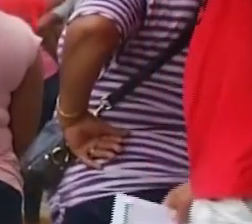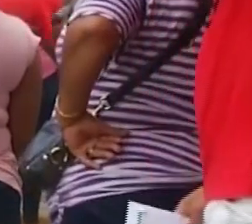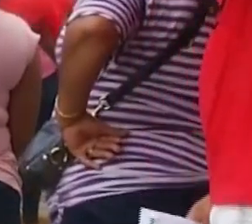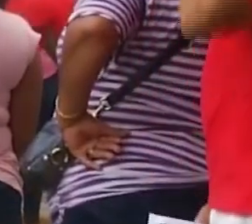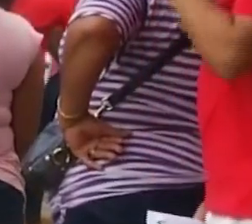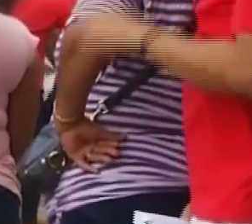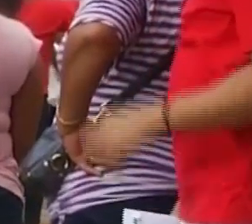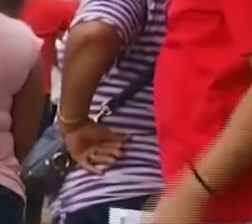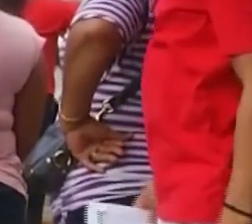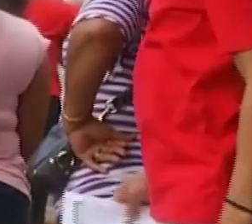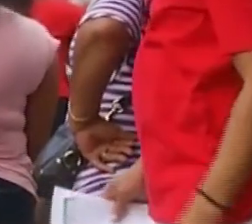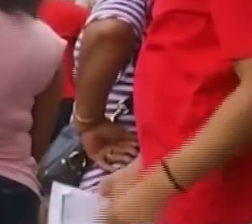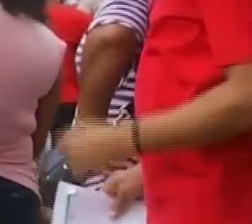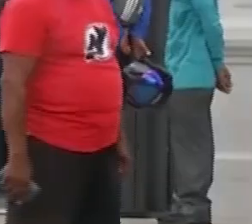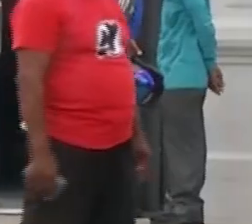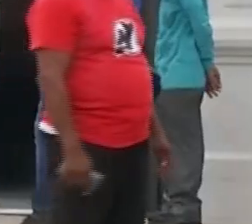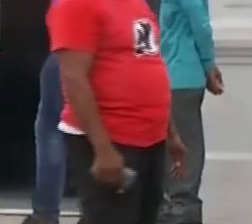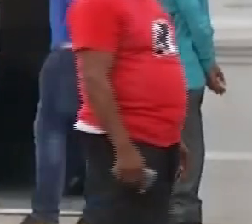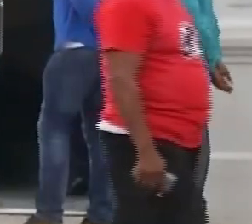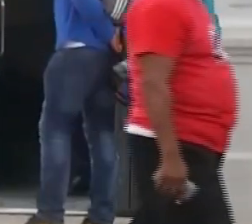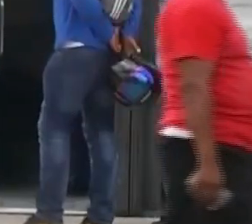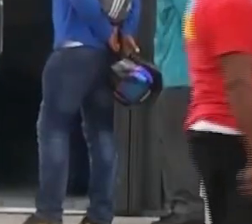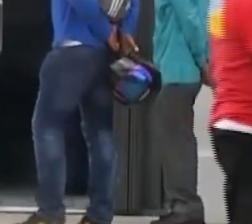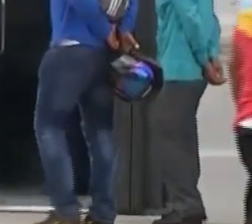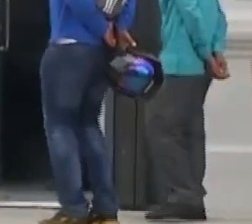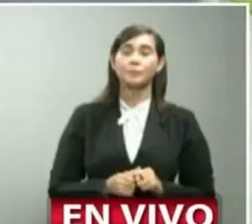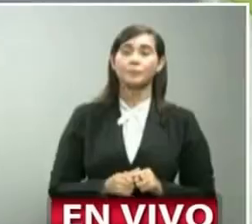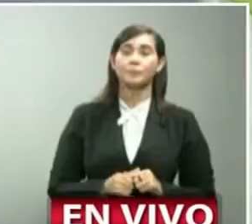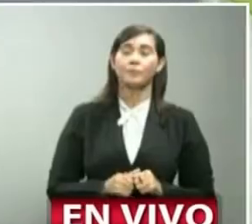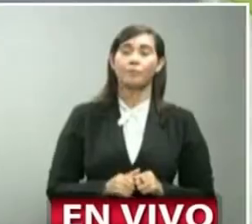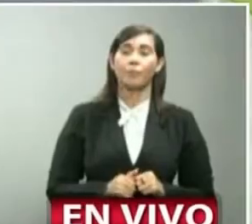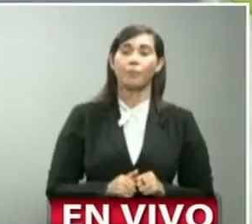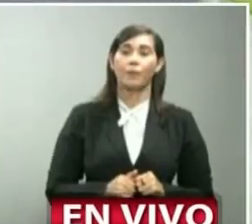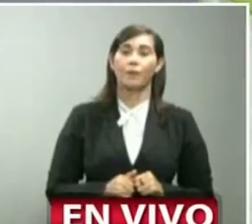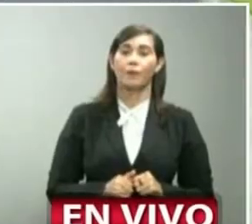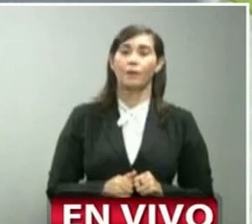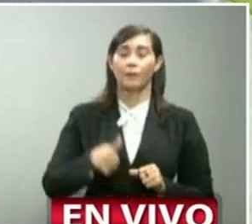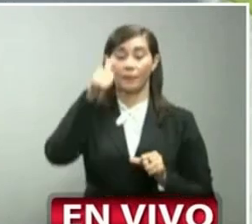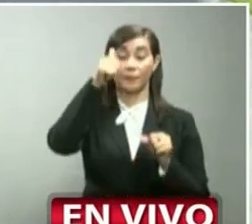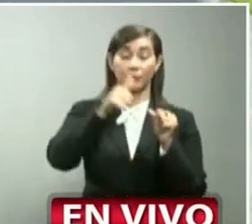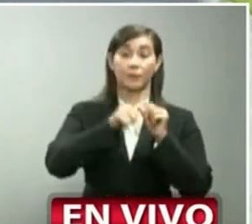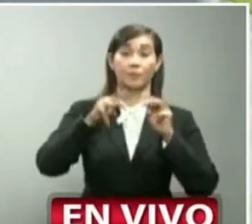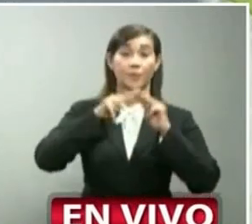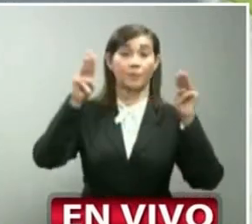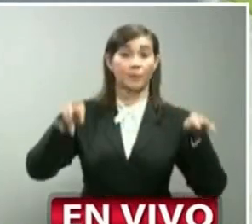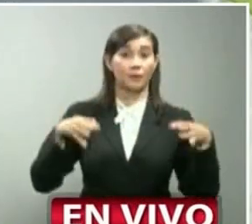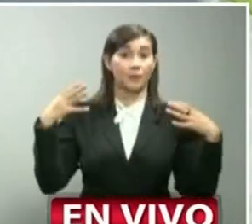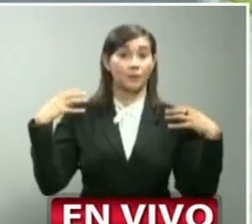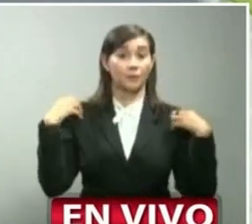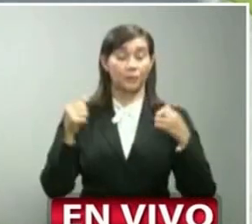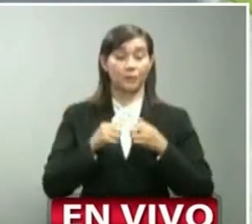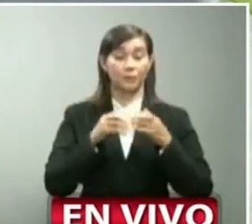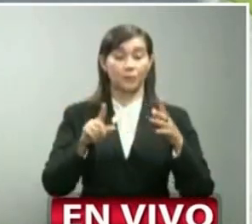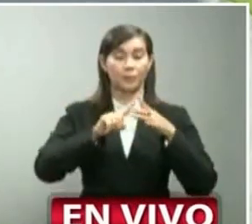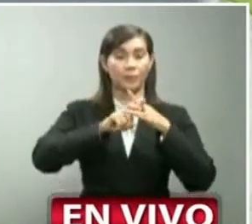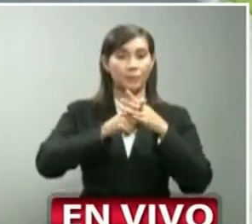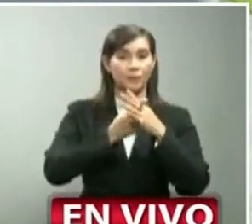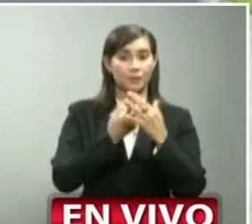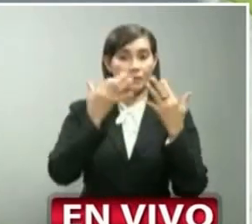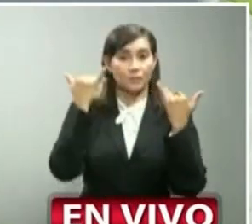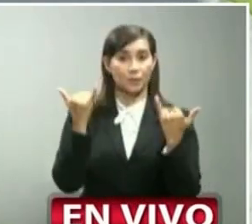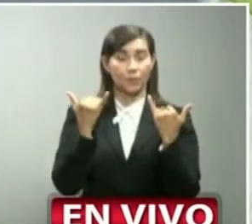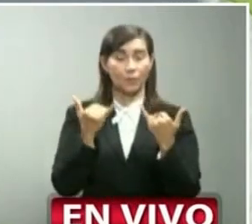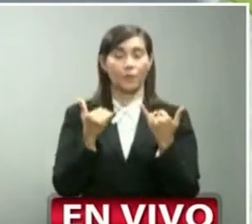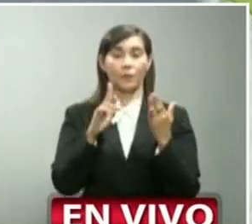distanciamiento social y el uso de la mascarilla serán cerrados. Que el ministerio inicia en el día de hoy las